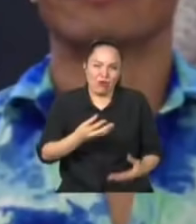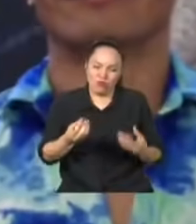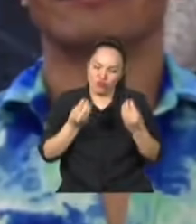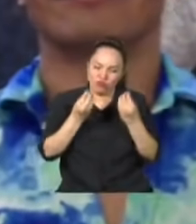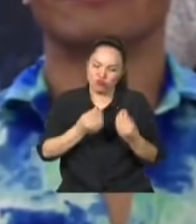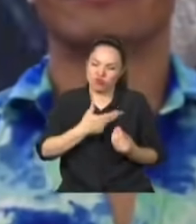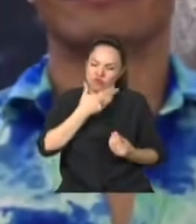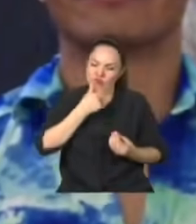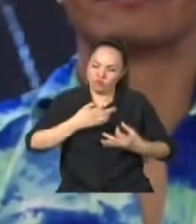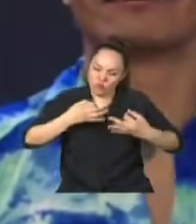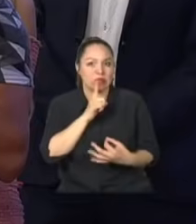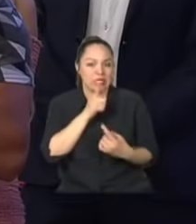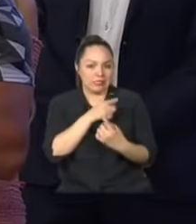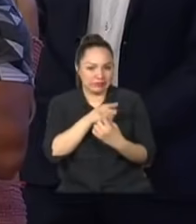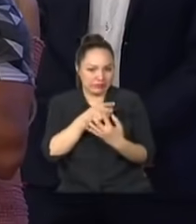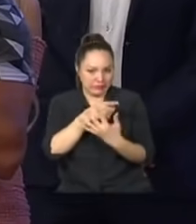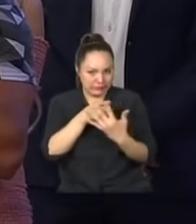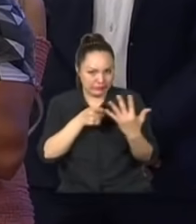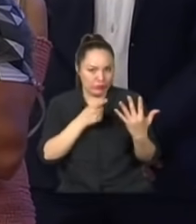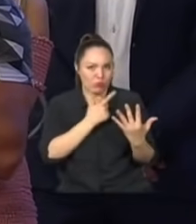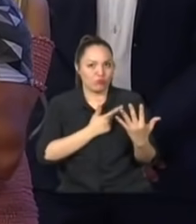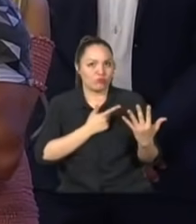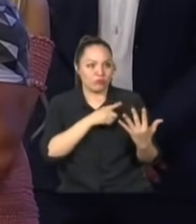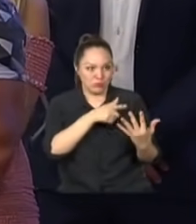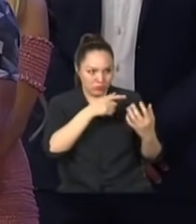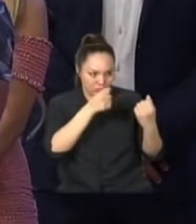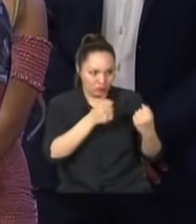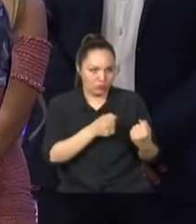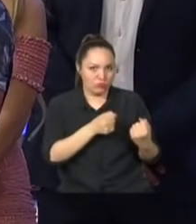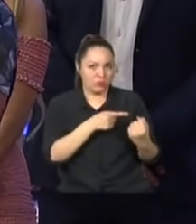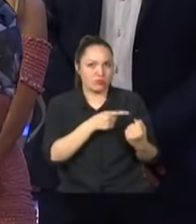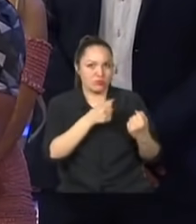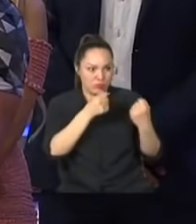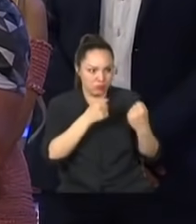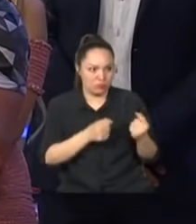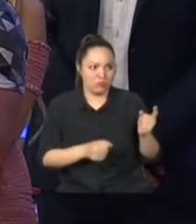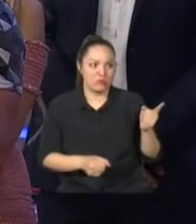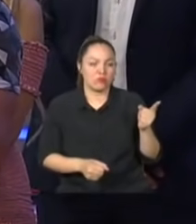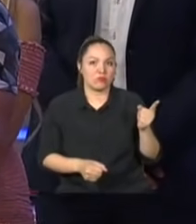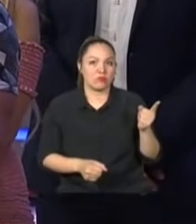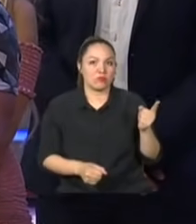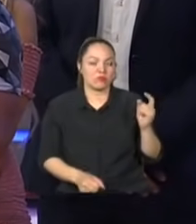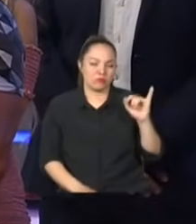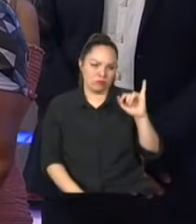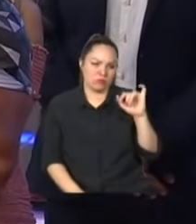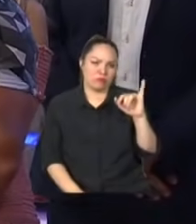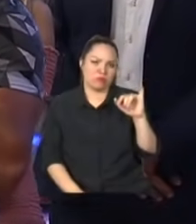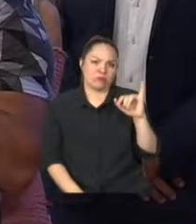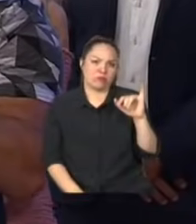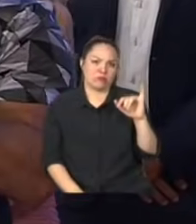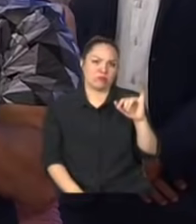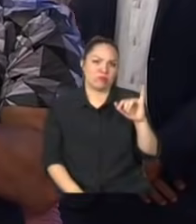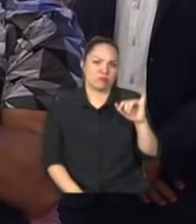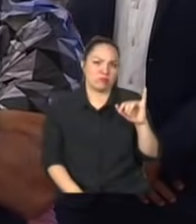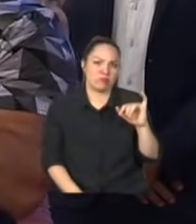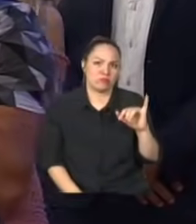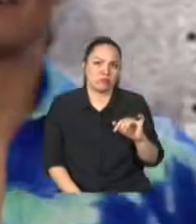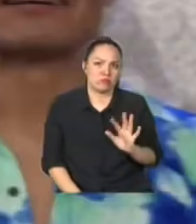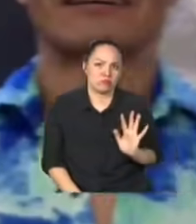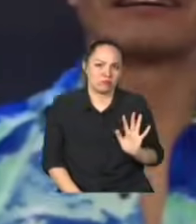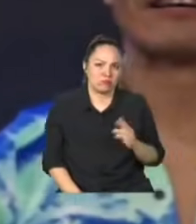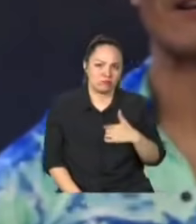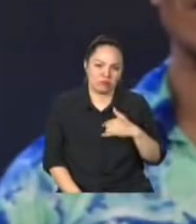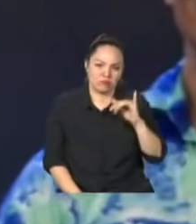hombre. Y respeto también. ¿Seguro? Sí, soy. ¿Sí eres qué? Es que usted me está